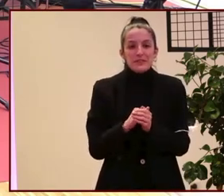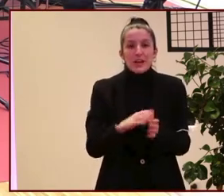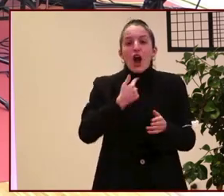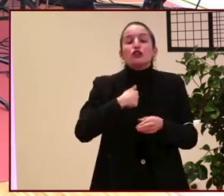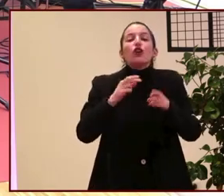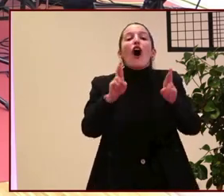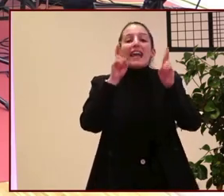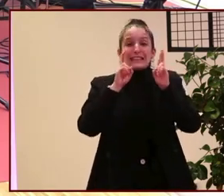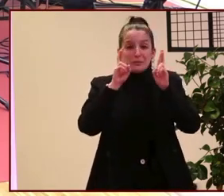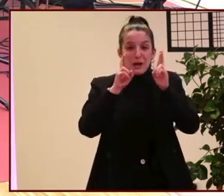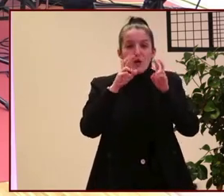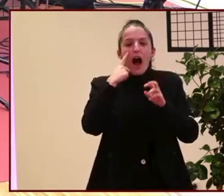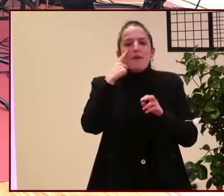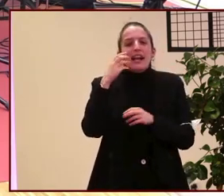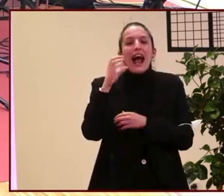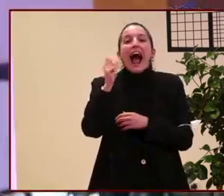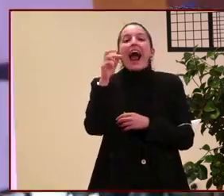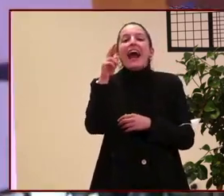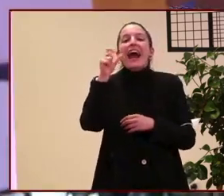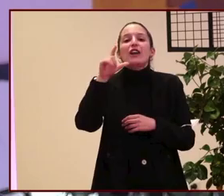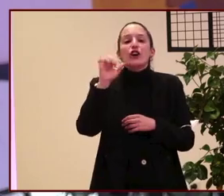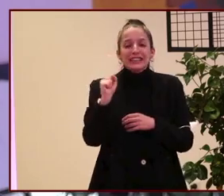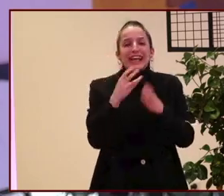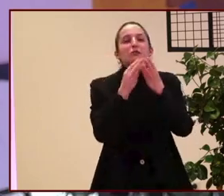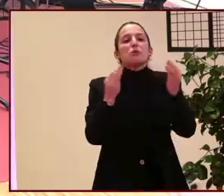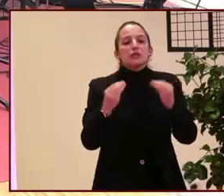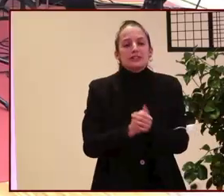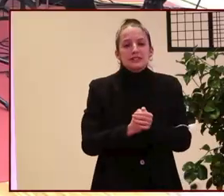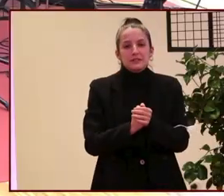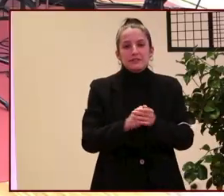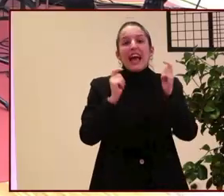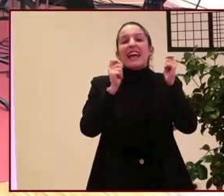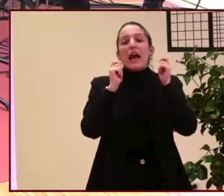carolinas en que viven las tablas